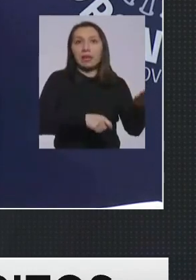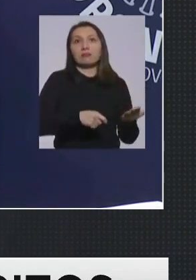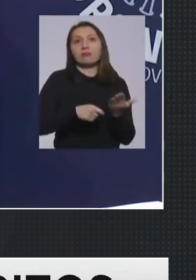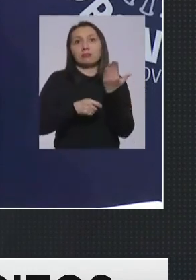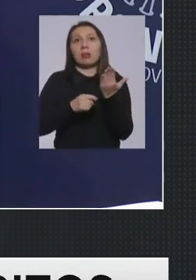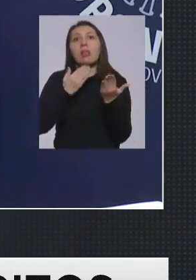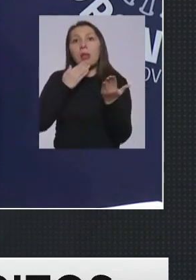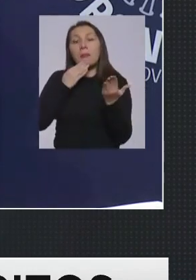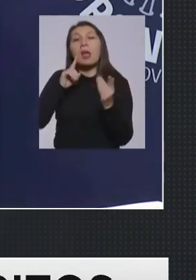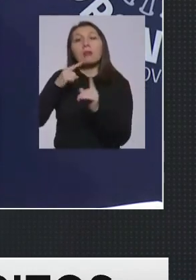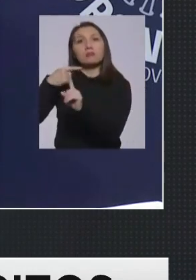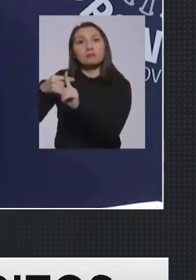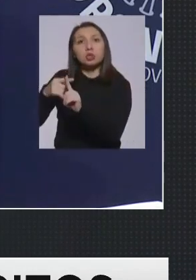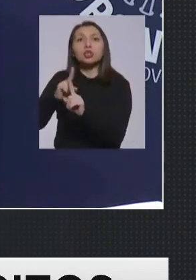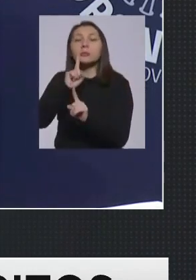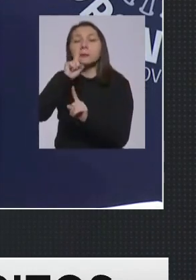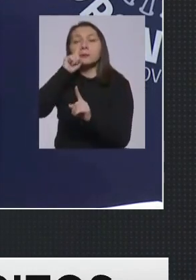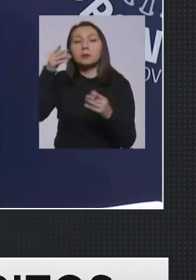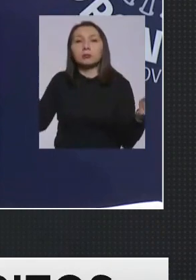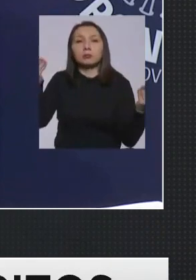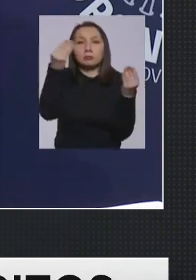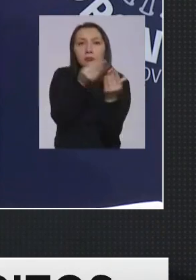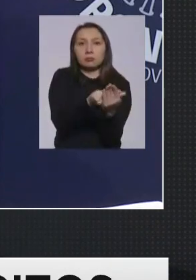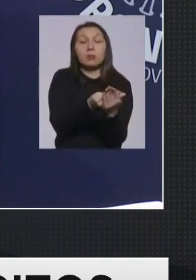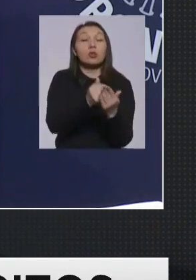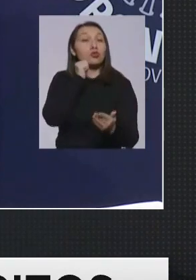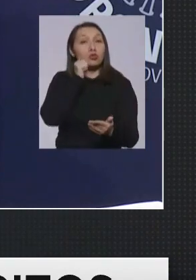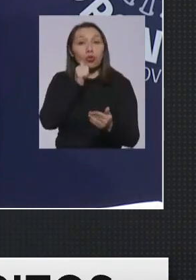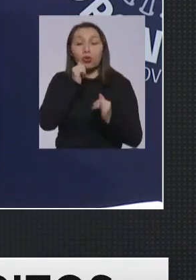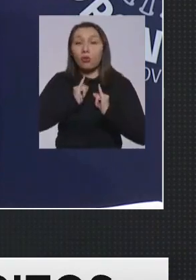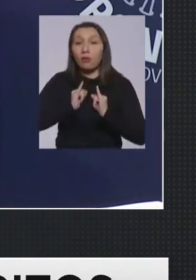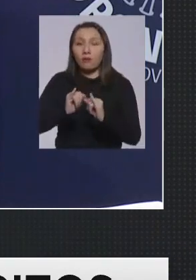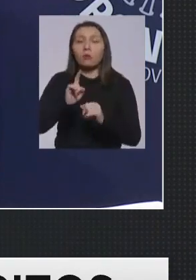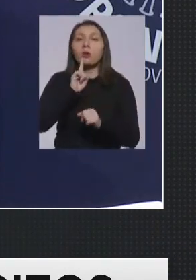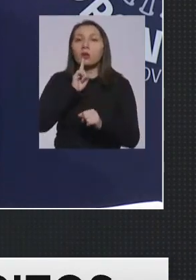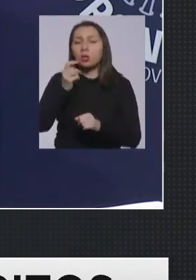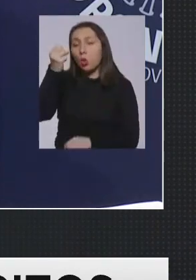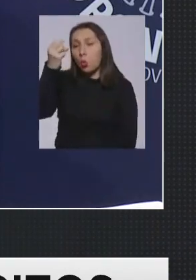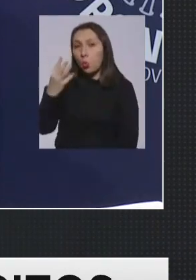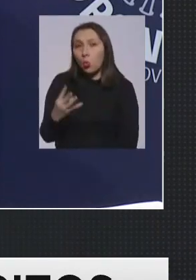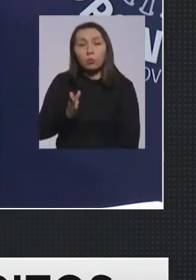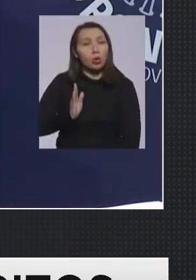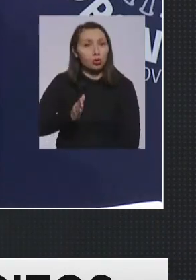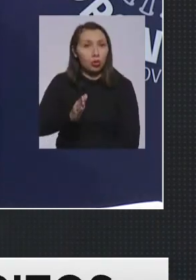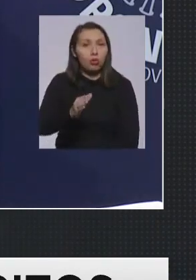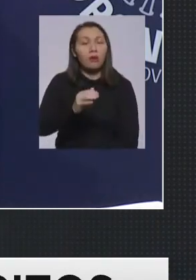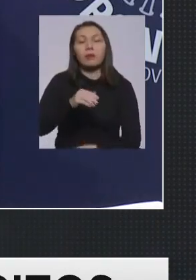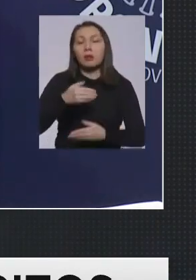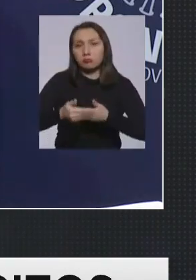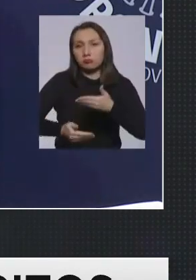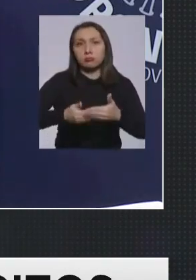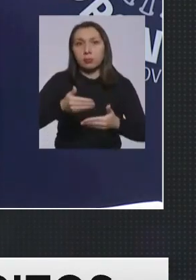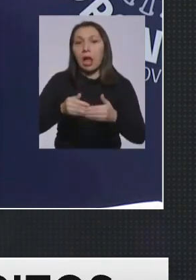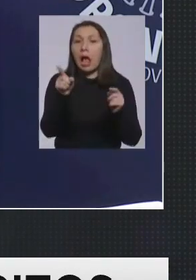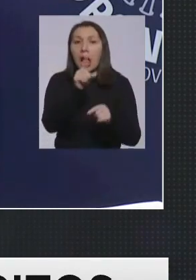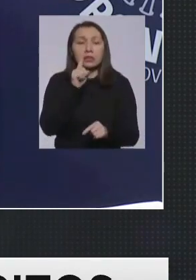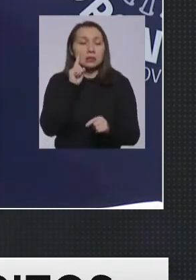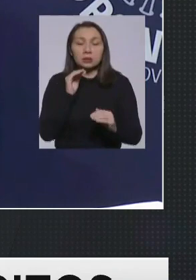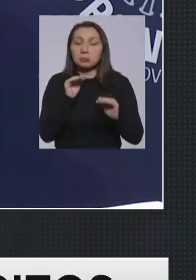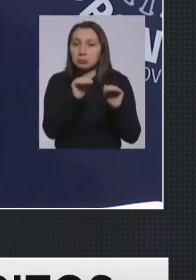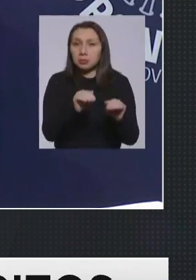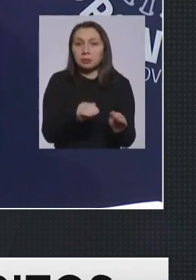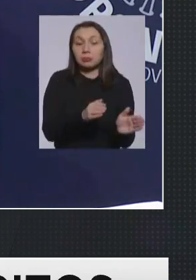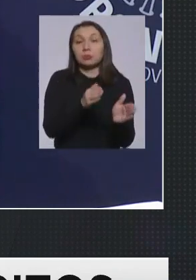tienen una pcr positiva por lo tanto el informe diario tiene una cifra que va a seguir dándose todos los días de esta